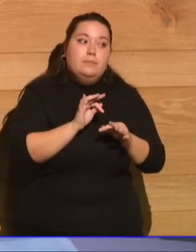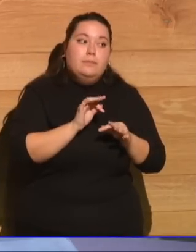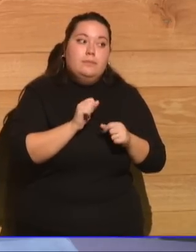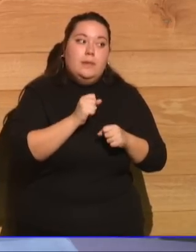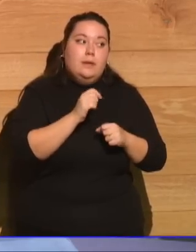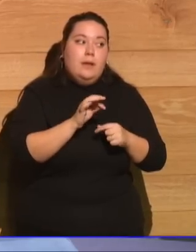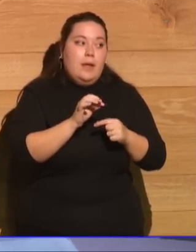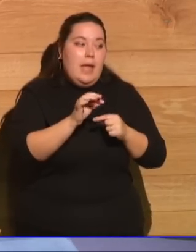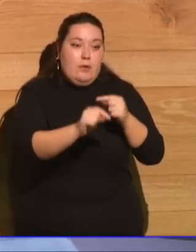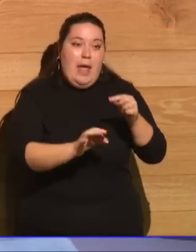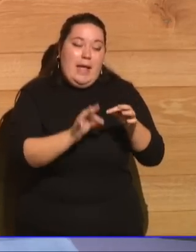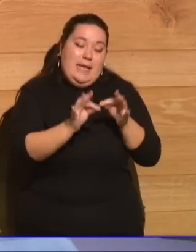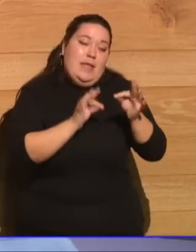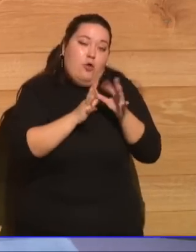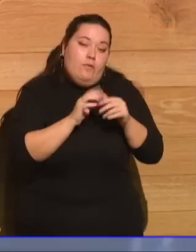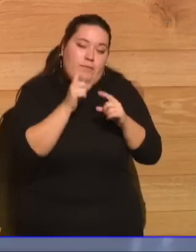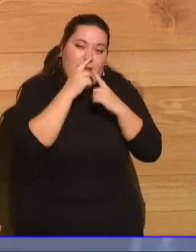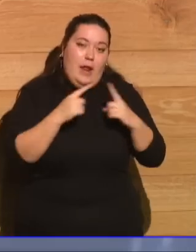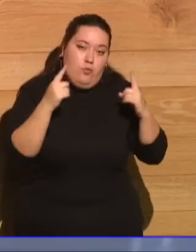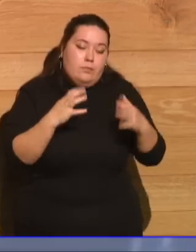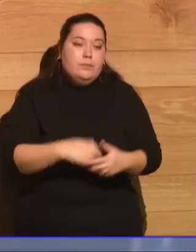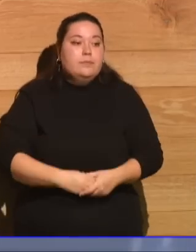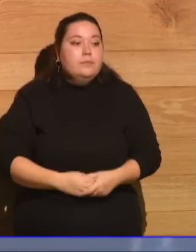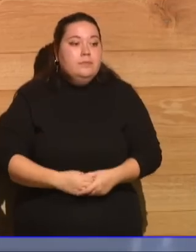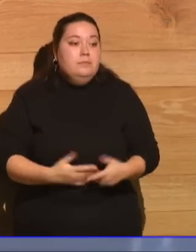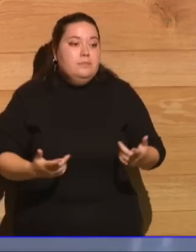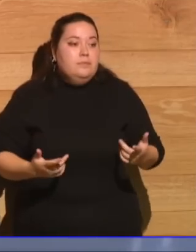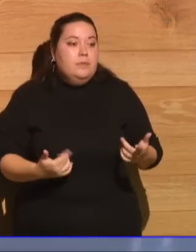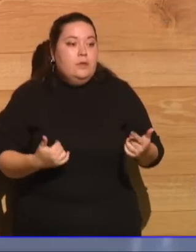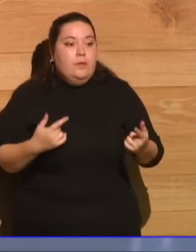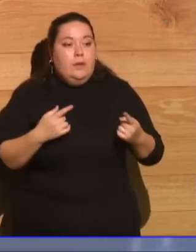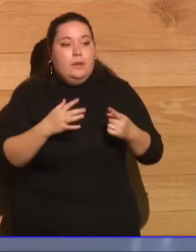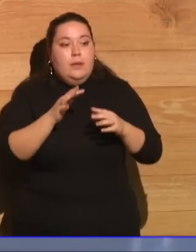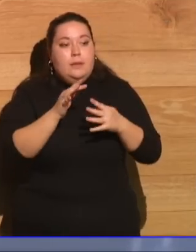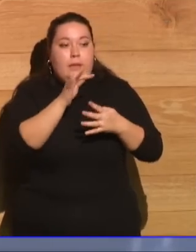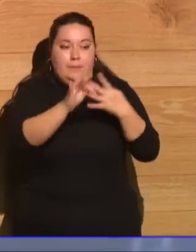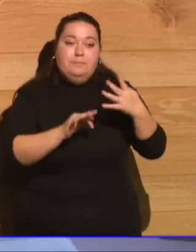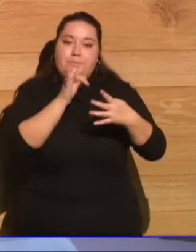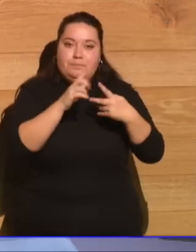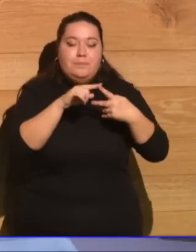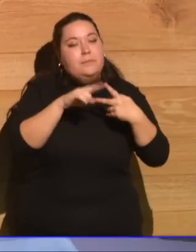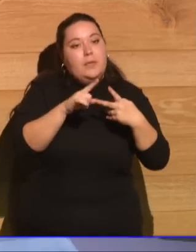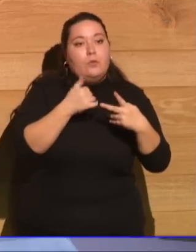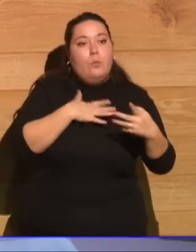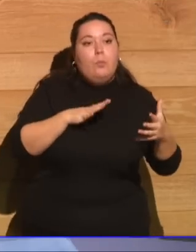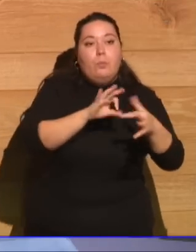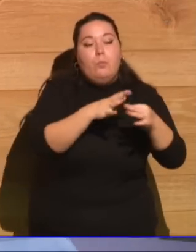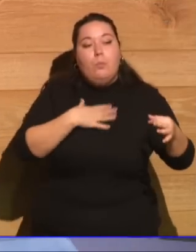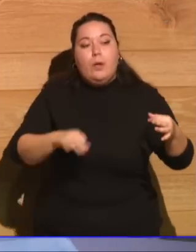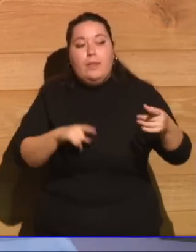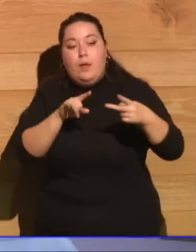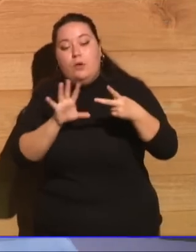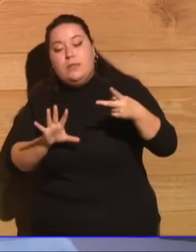estaciones distintas y cada una de ellas es un trocito de vida posible en este compositor o en esta aspirante